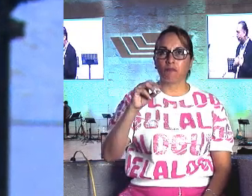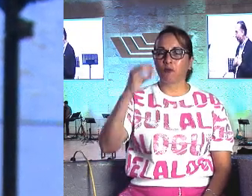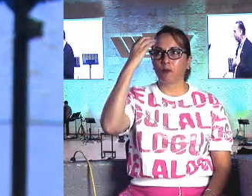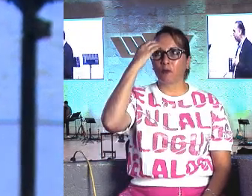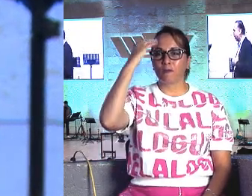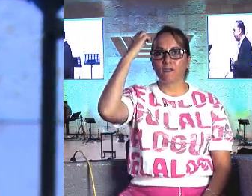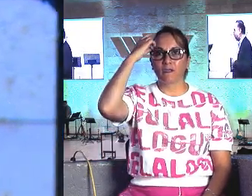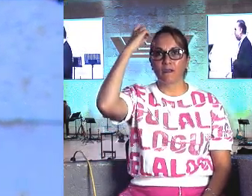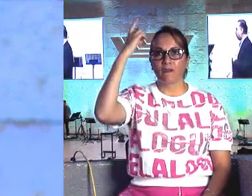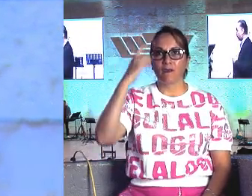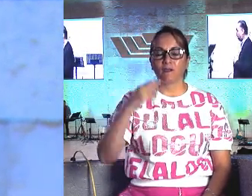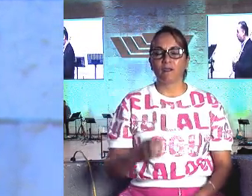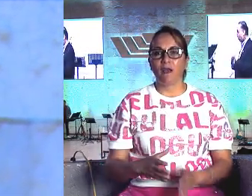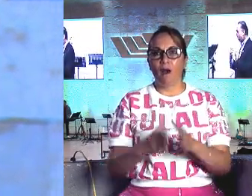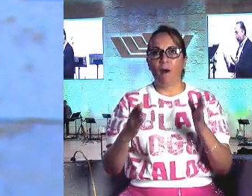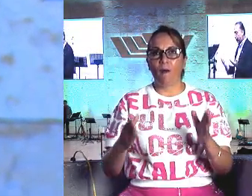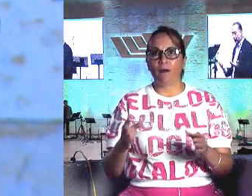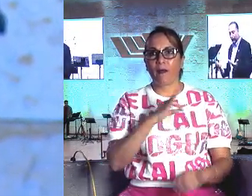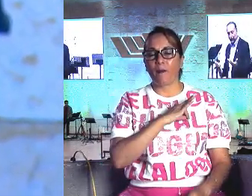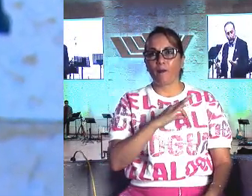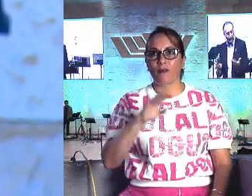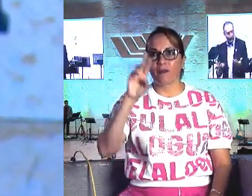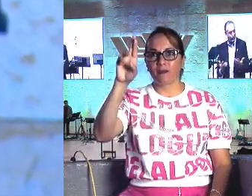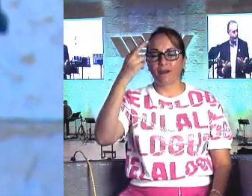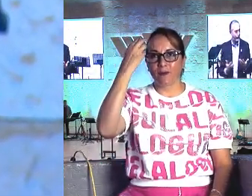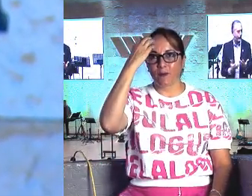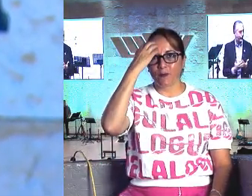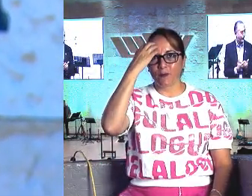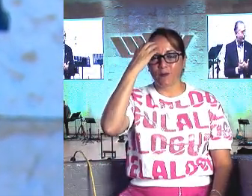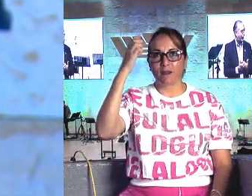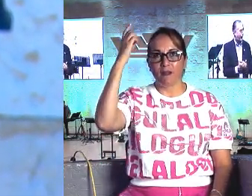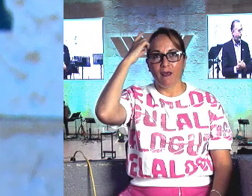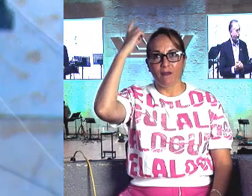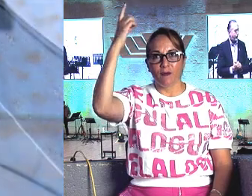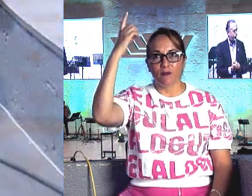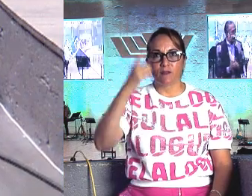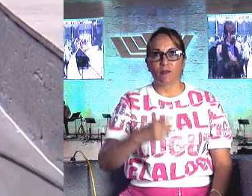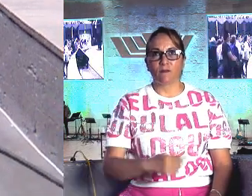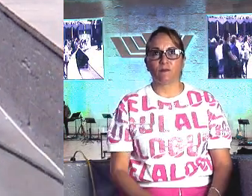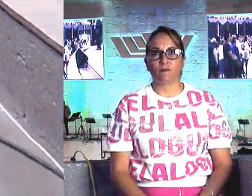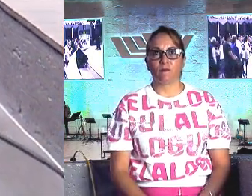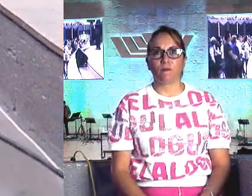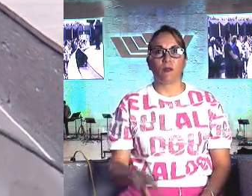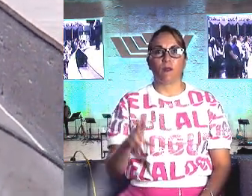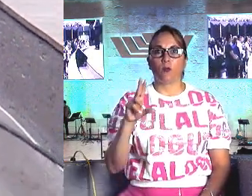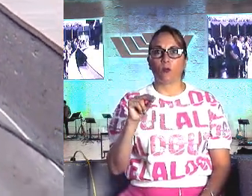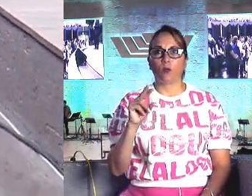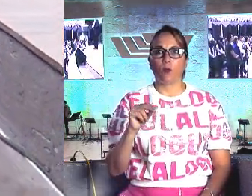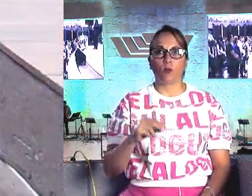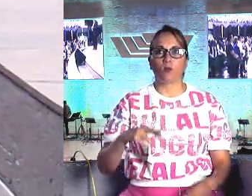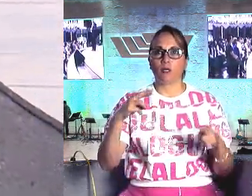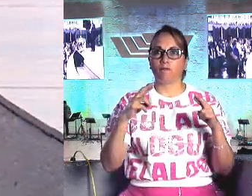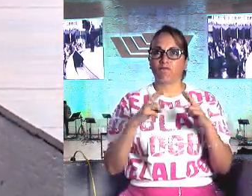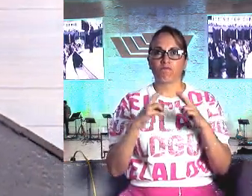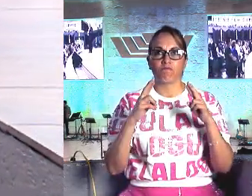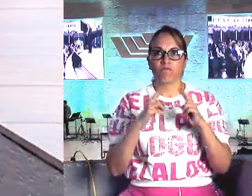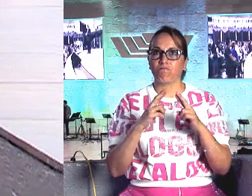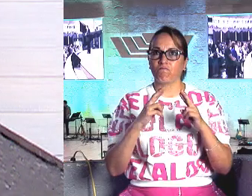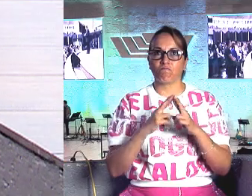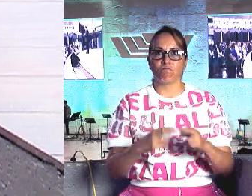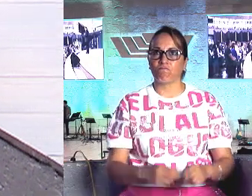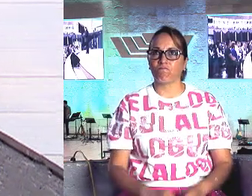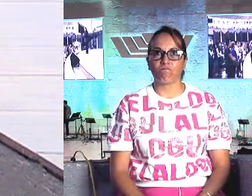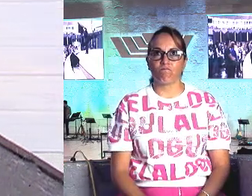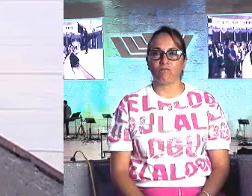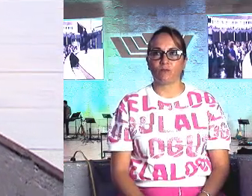reconocerte, porque eso es lo que cambia nuestras vidas, no una religión. Las religiones tratan